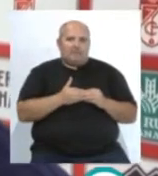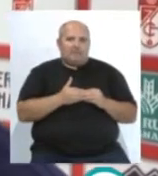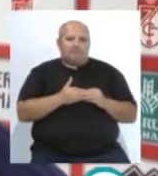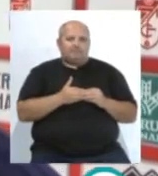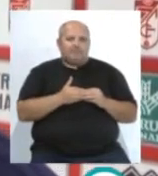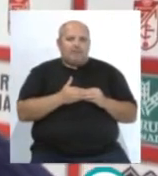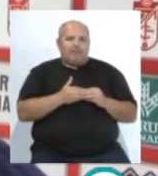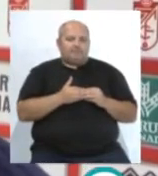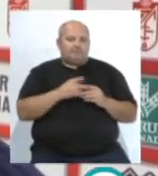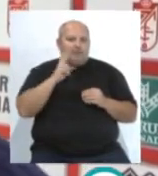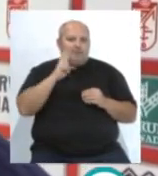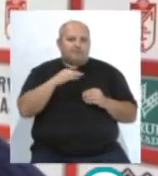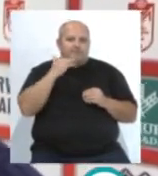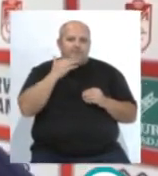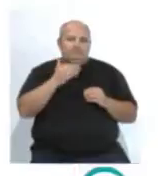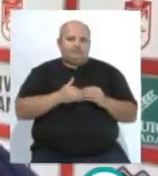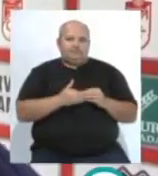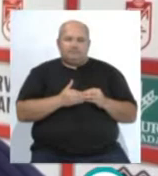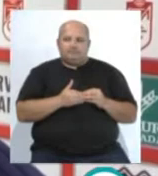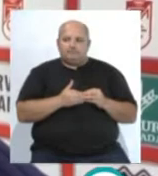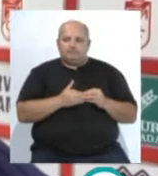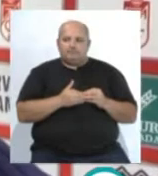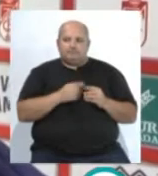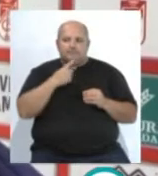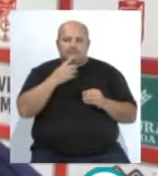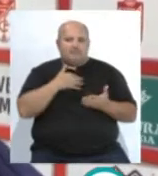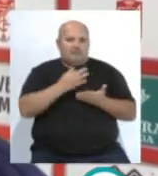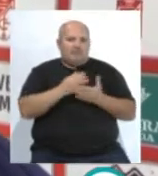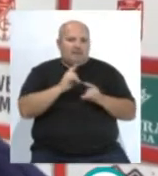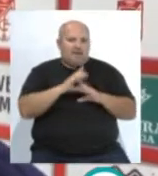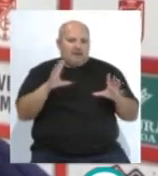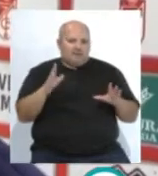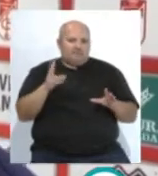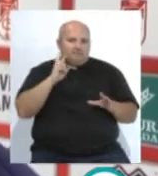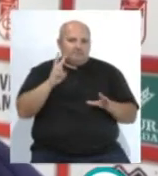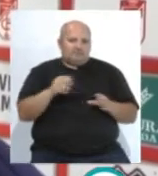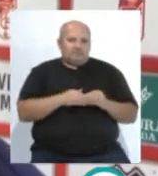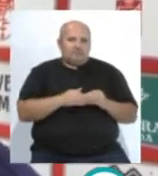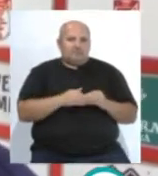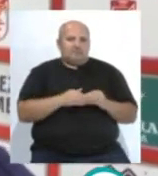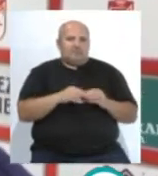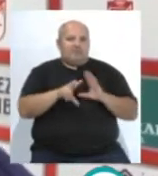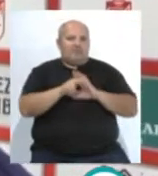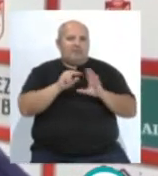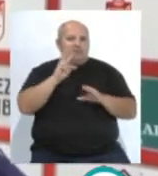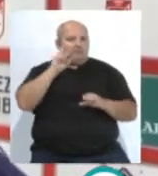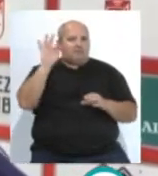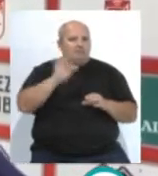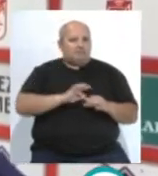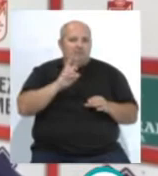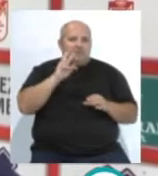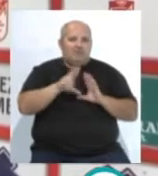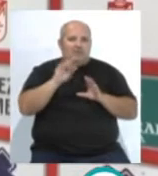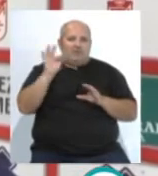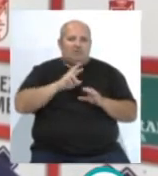estaba viendo el balón y casi despejé. Bueno, yo puedo decir que falta clara porque después hemos visto el vídeo y en el